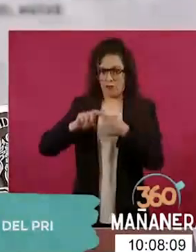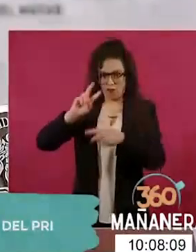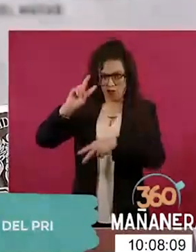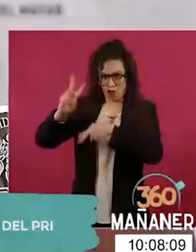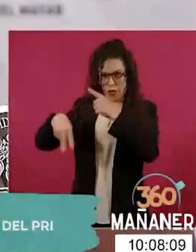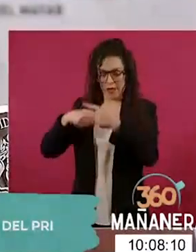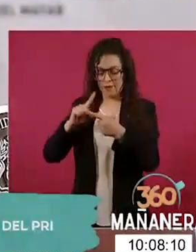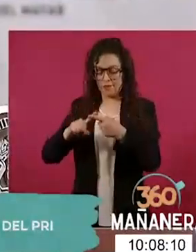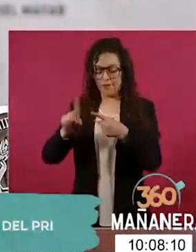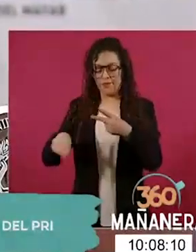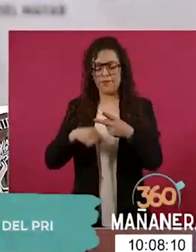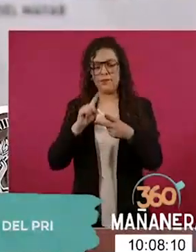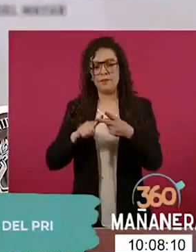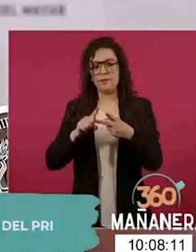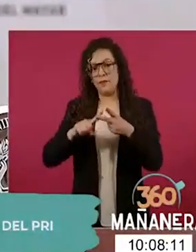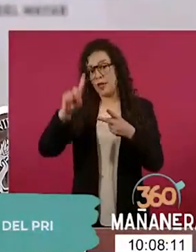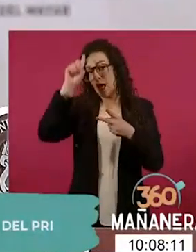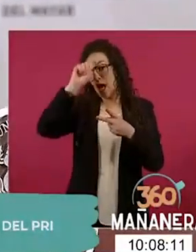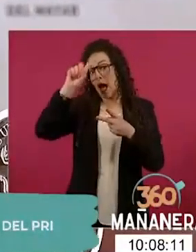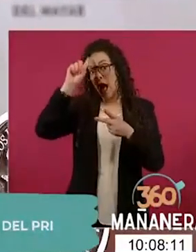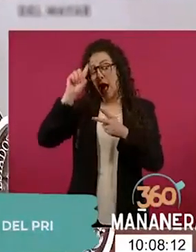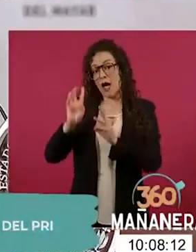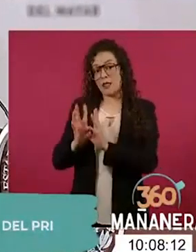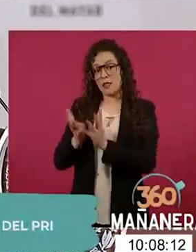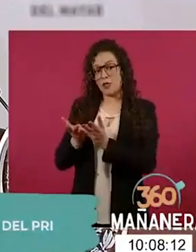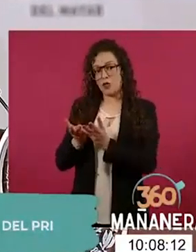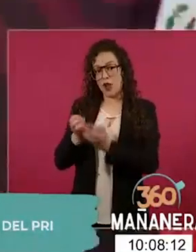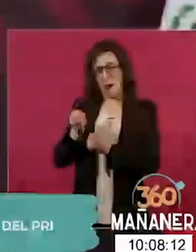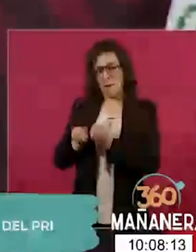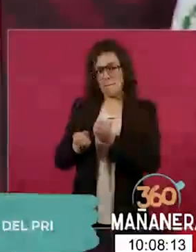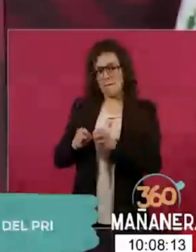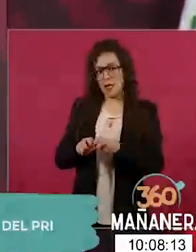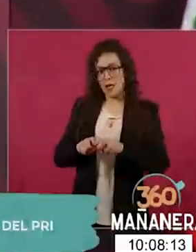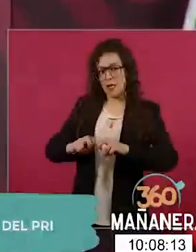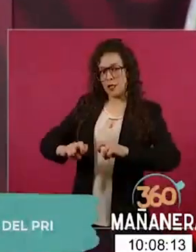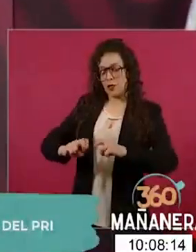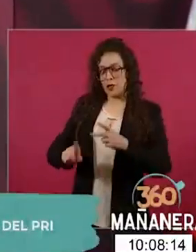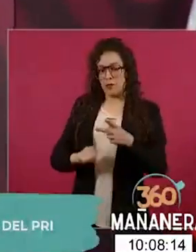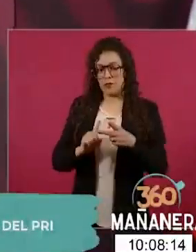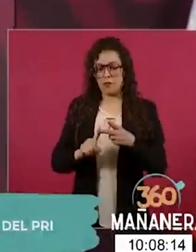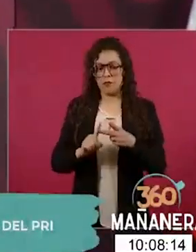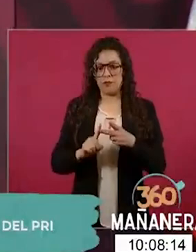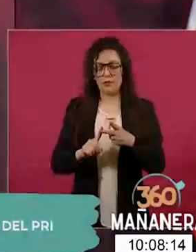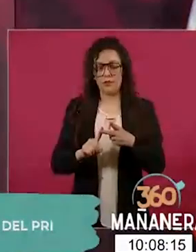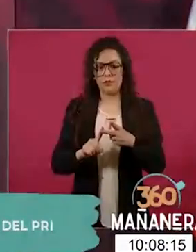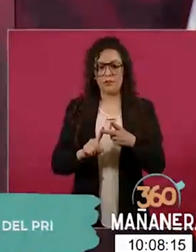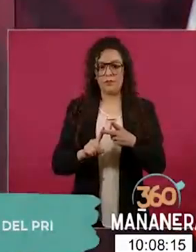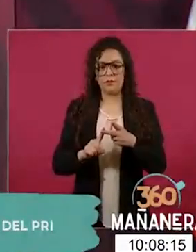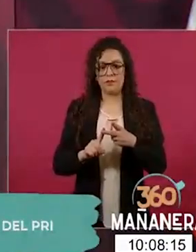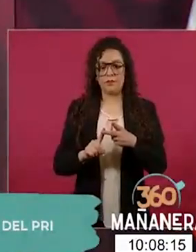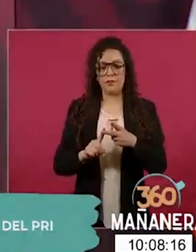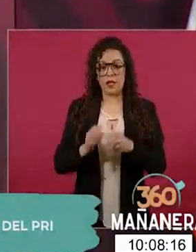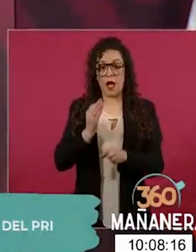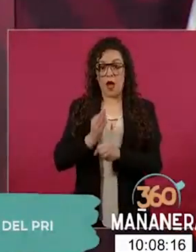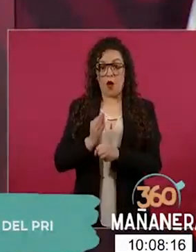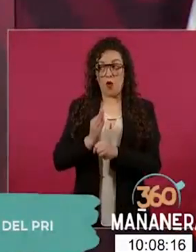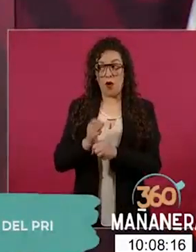el asesor es el consejero ahora en el poder